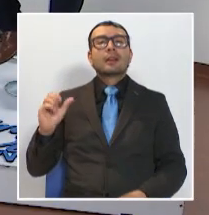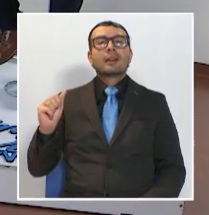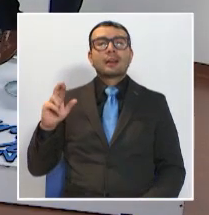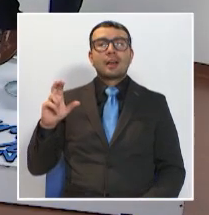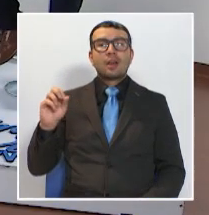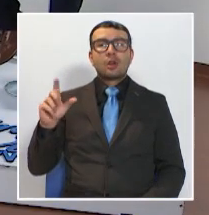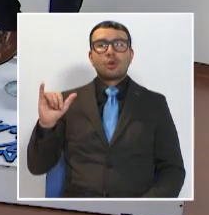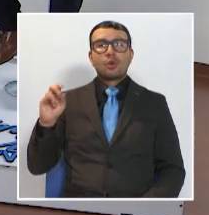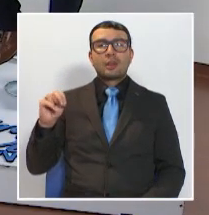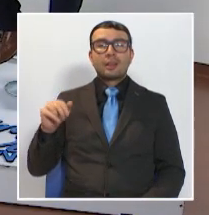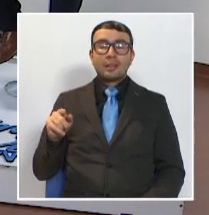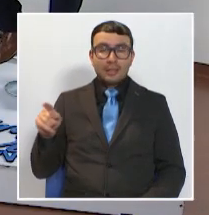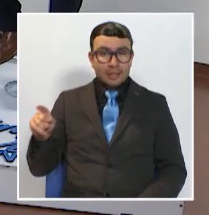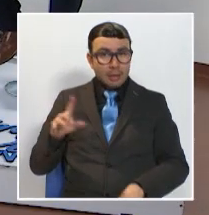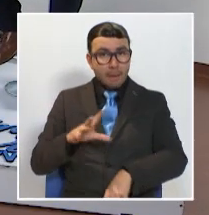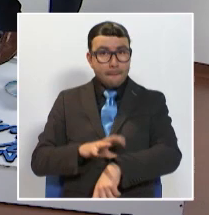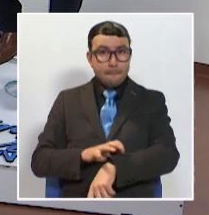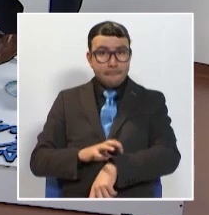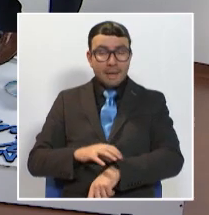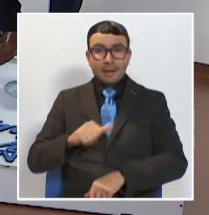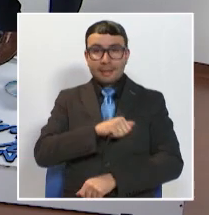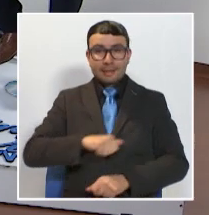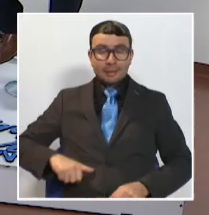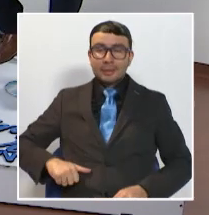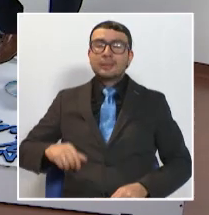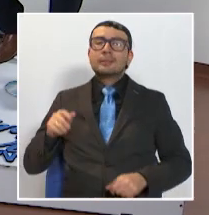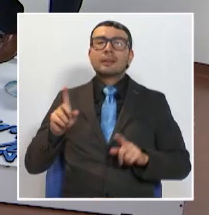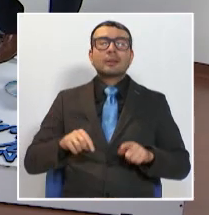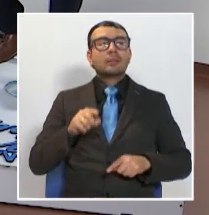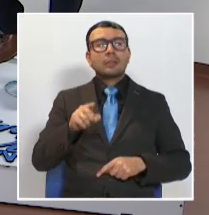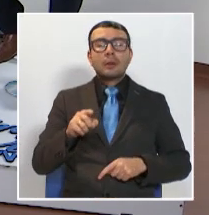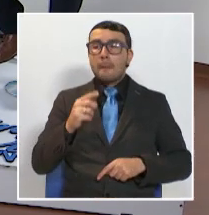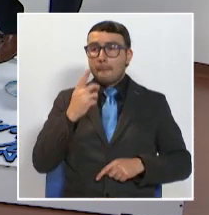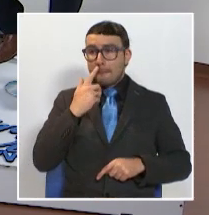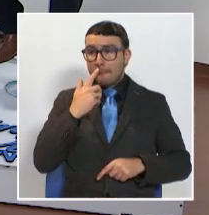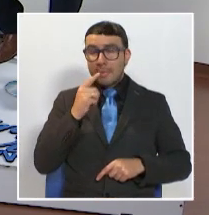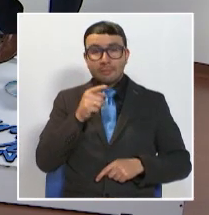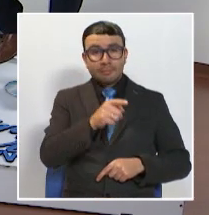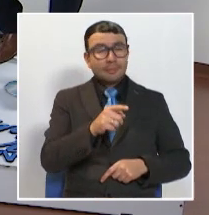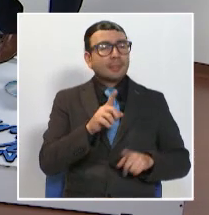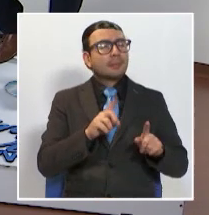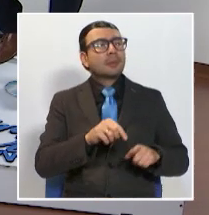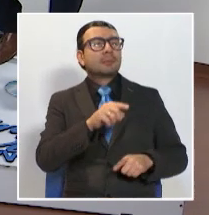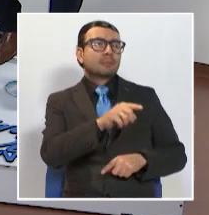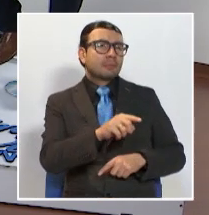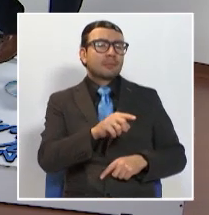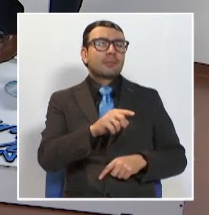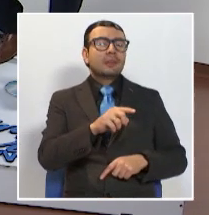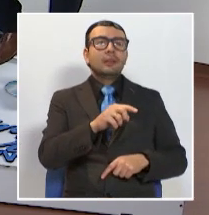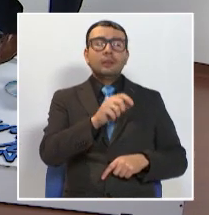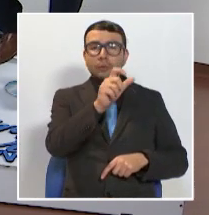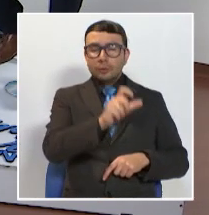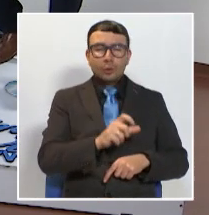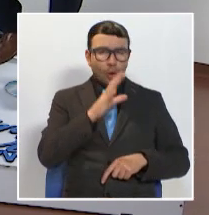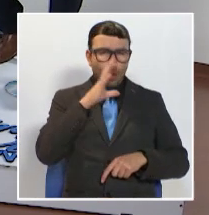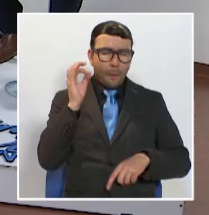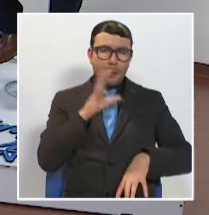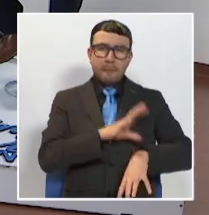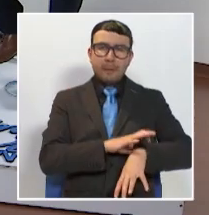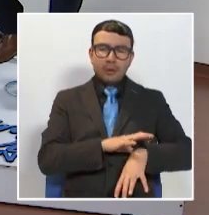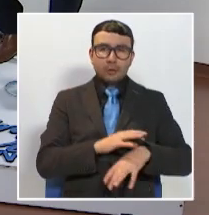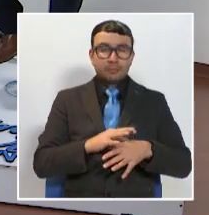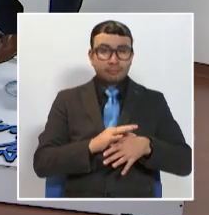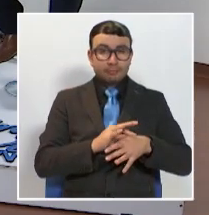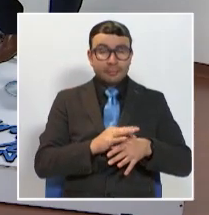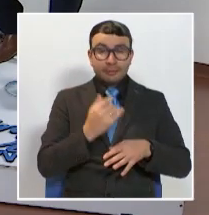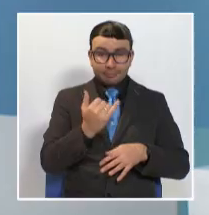médica cirujana, a mi padre Jorge Enrique Rojas y al doctor Jaime Alberto Sierra Henao, dermatólogo, que también es profesor mío en